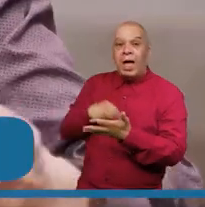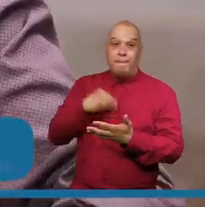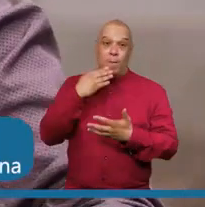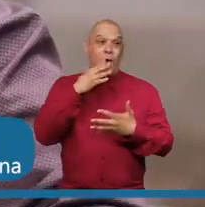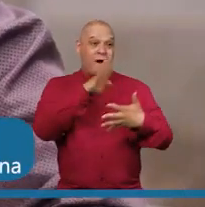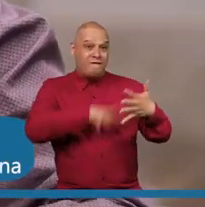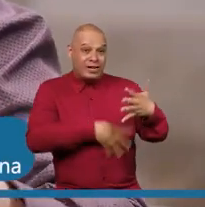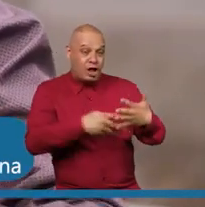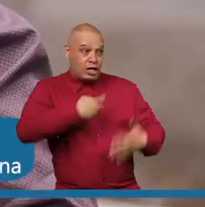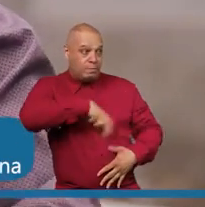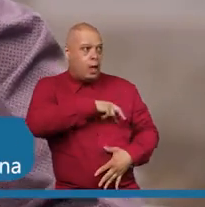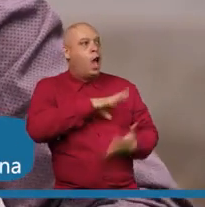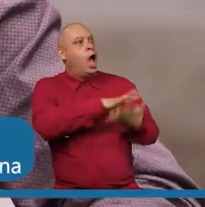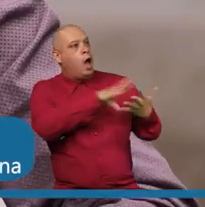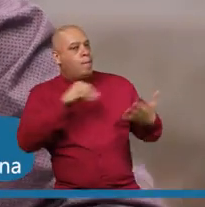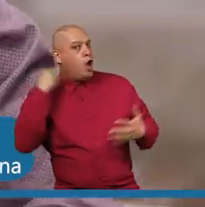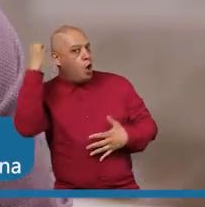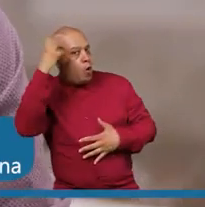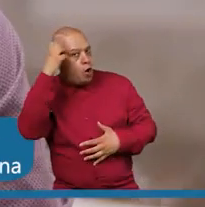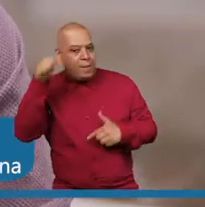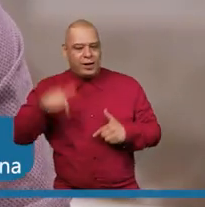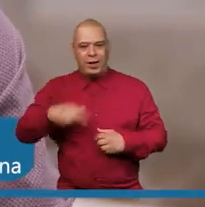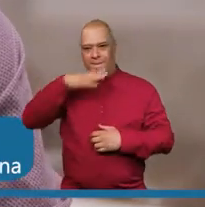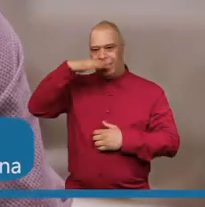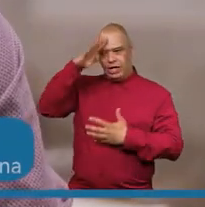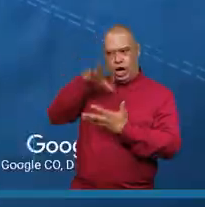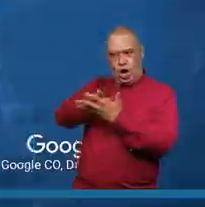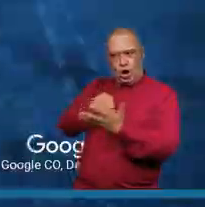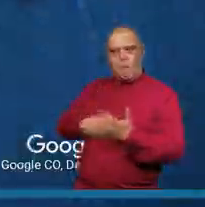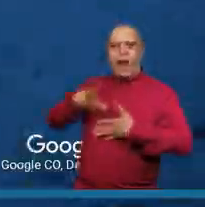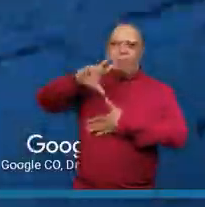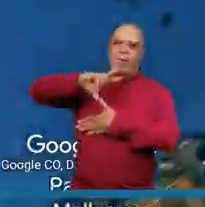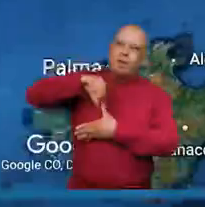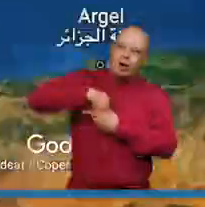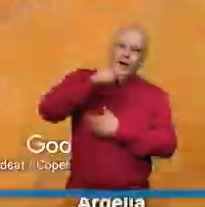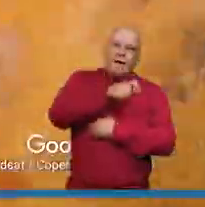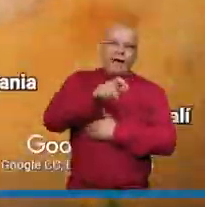nivel europeo, Medellín y su área metropolitana lo son a nivel latinoamericano.